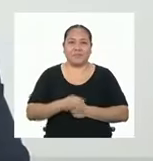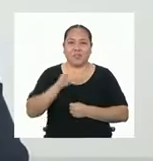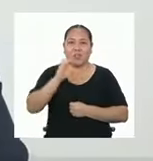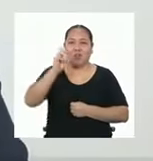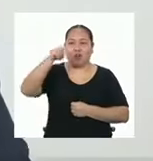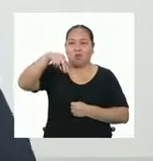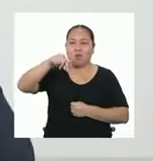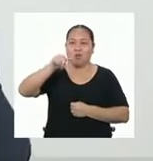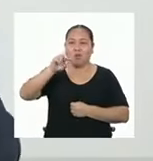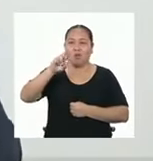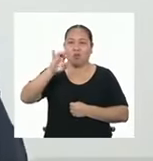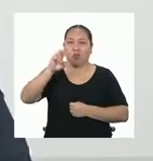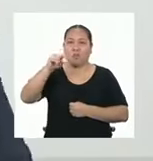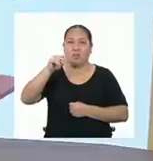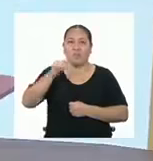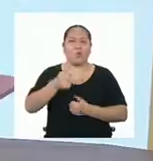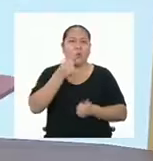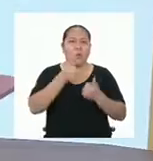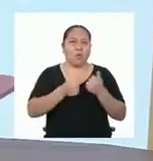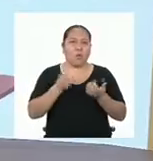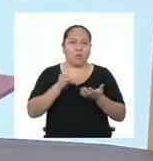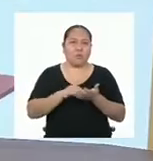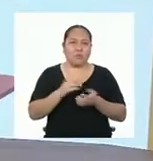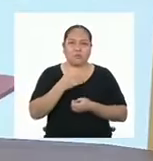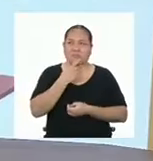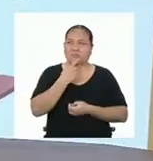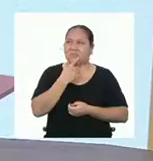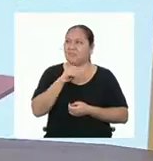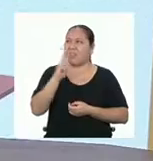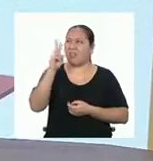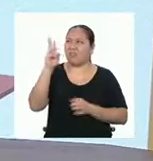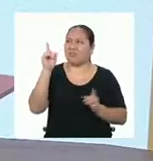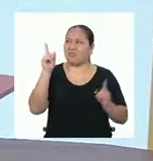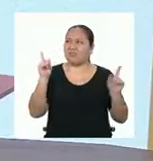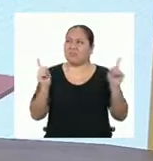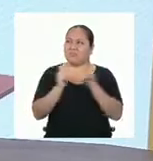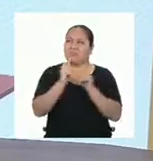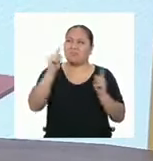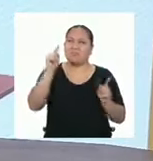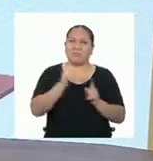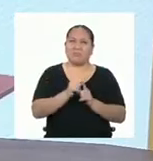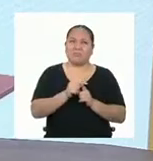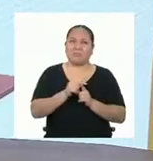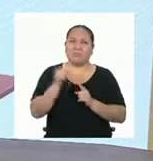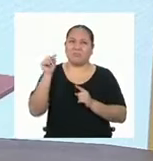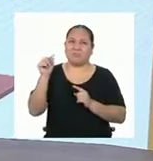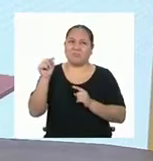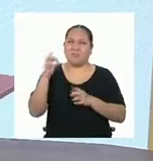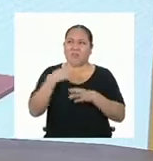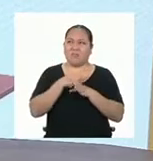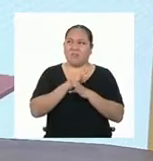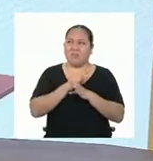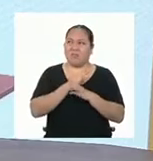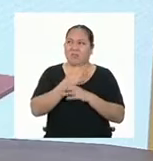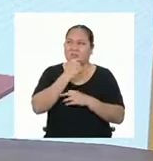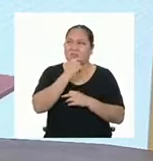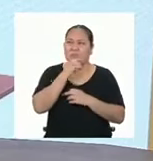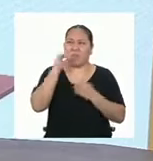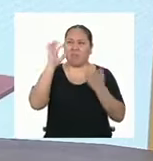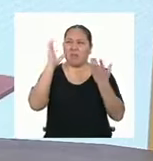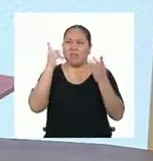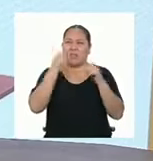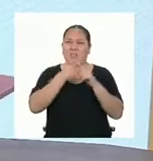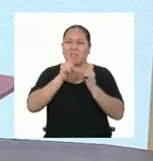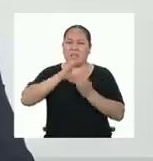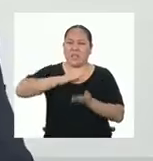¡Ajá! ¿Cuáles más tienes? Eh, ahí me quedé Es que las otras tenían la misma forma Pero me parece que